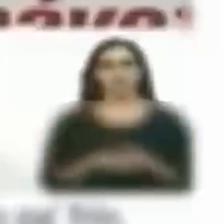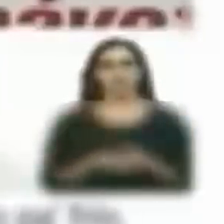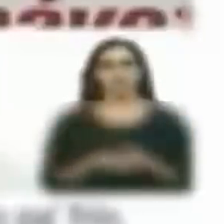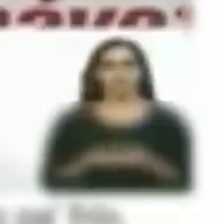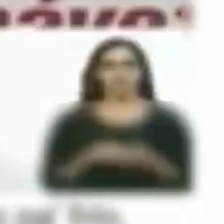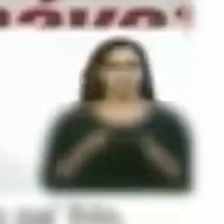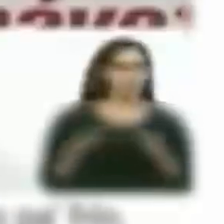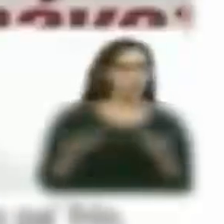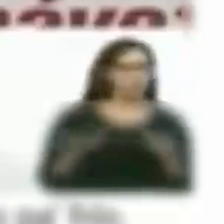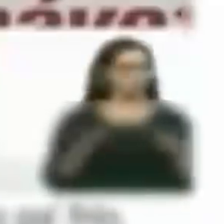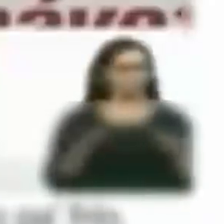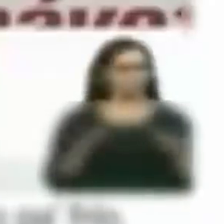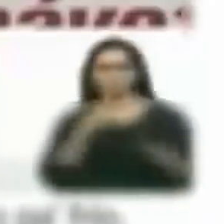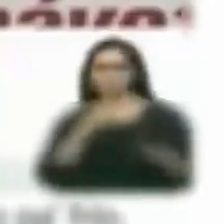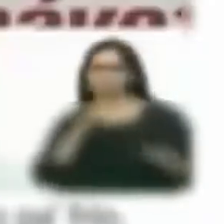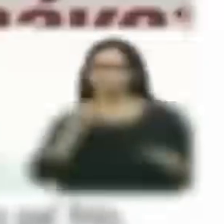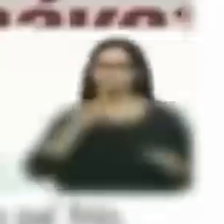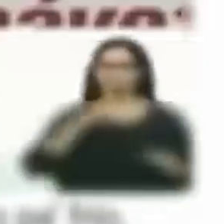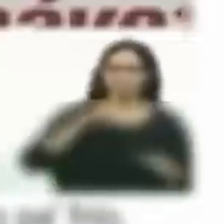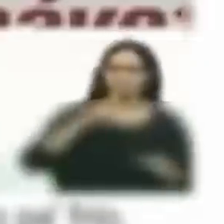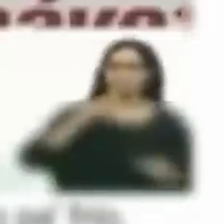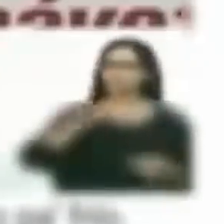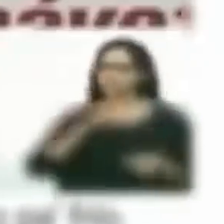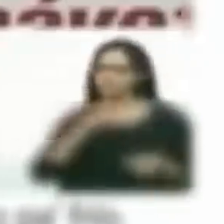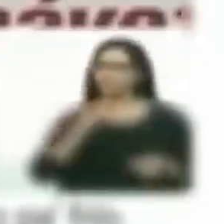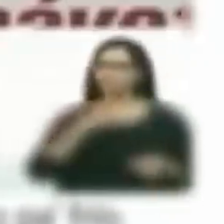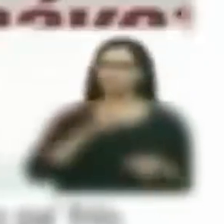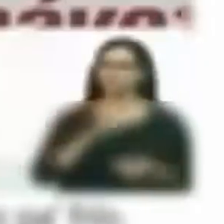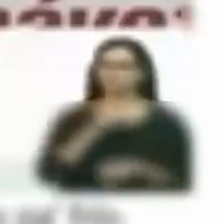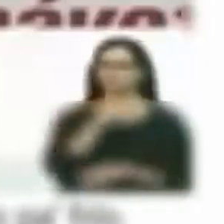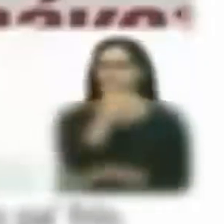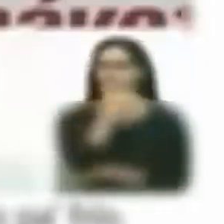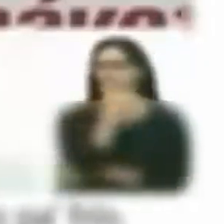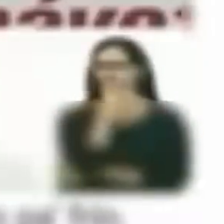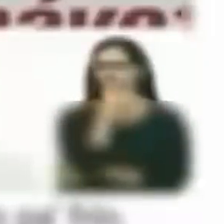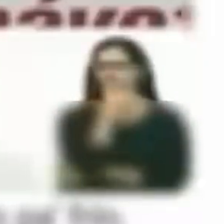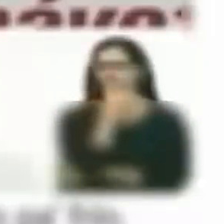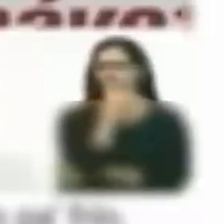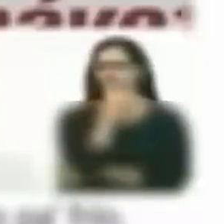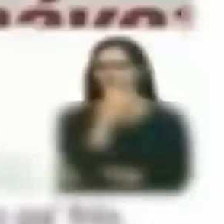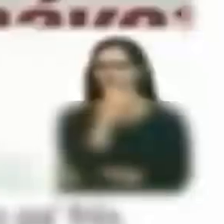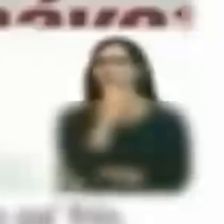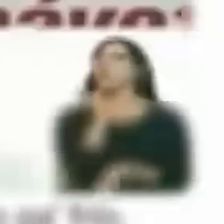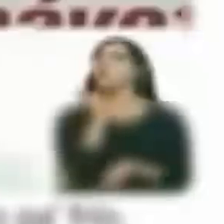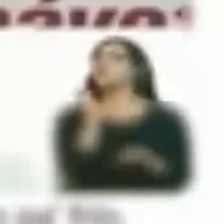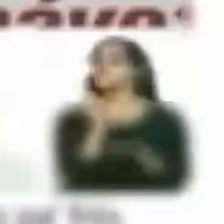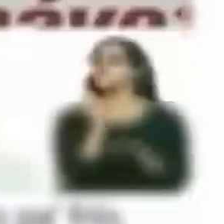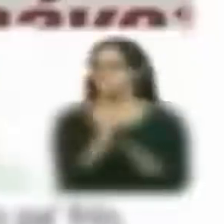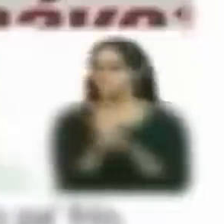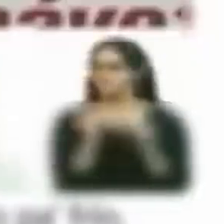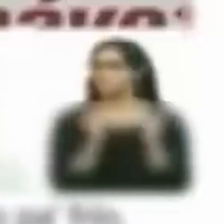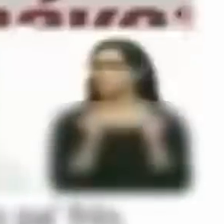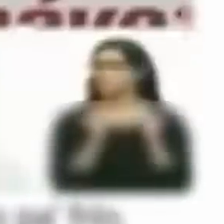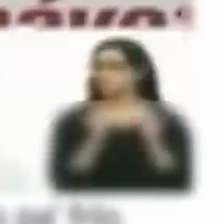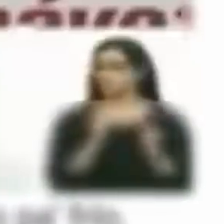no se verá, de tibio para frío. cuidado si frío nada más.